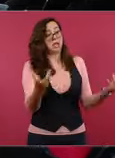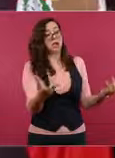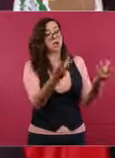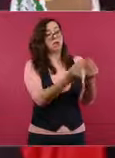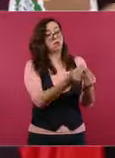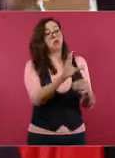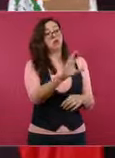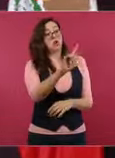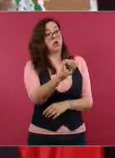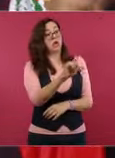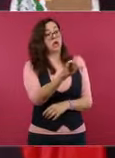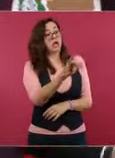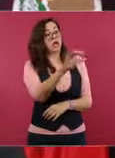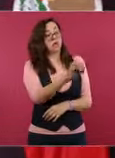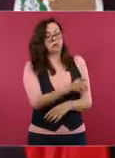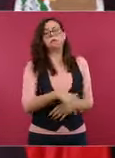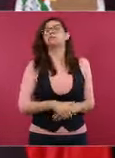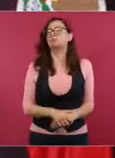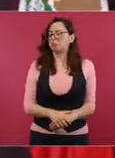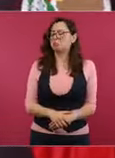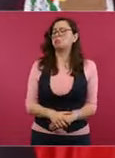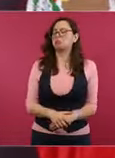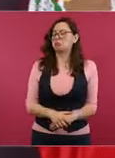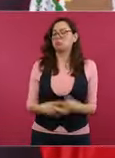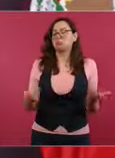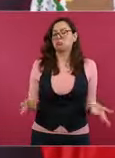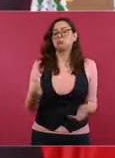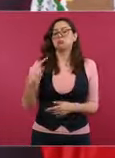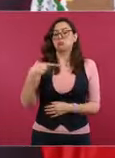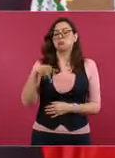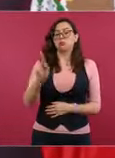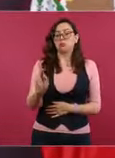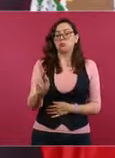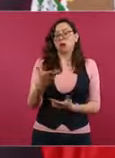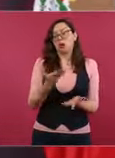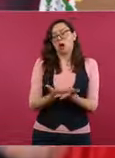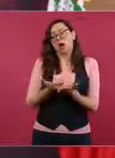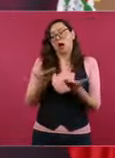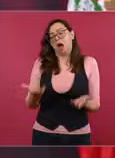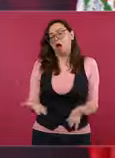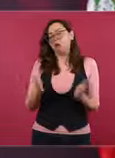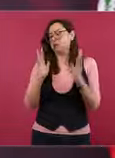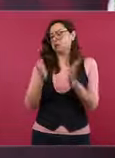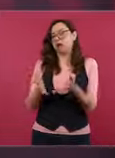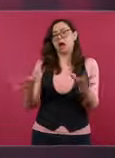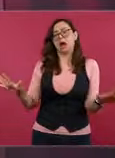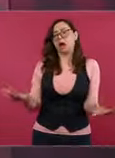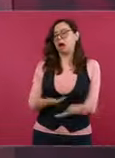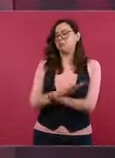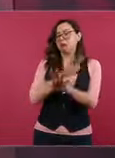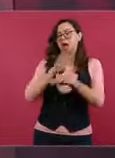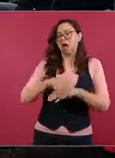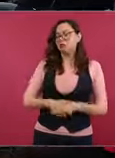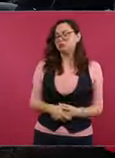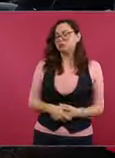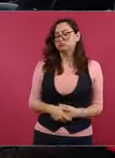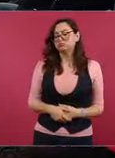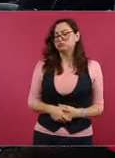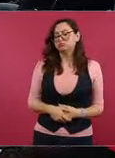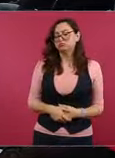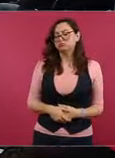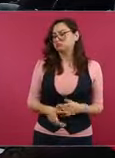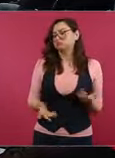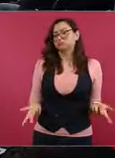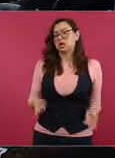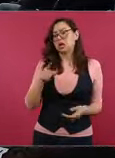de. Si usted me dice que es candidato, esto significa que ya cambiaron